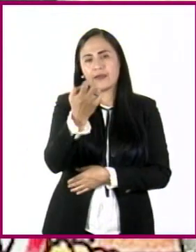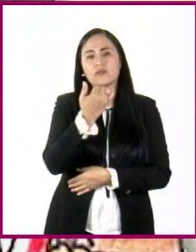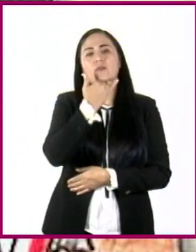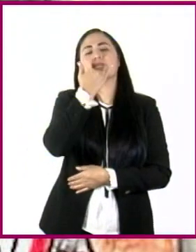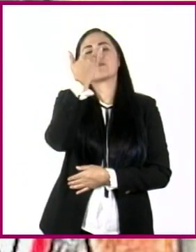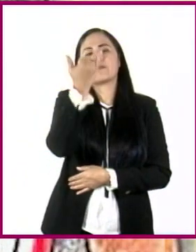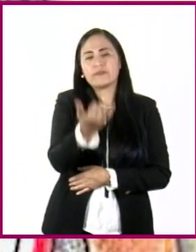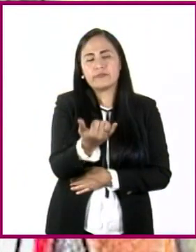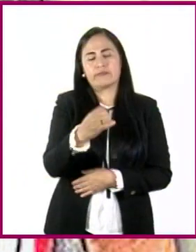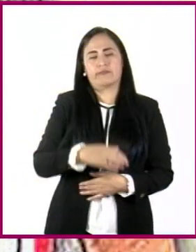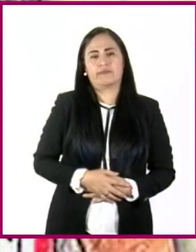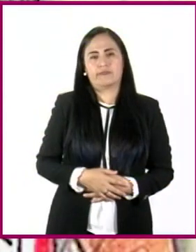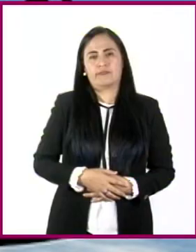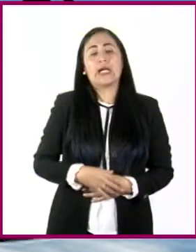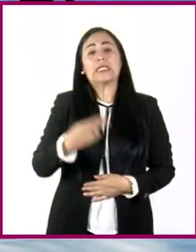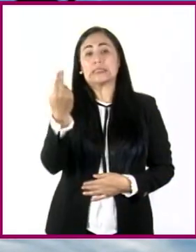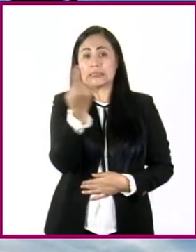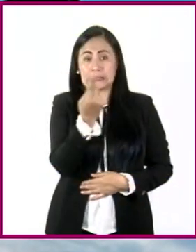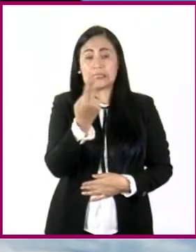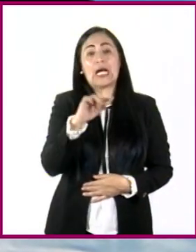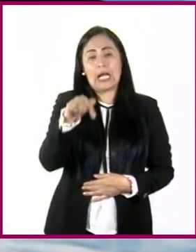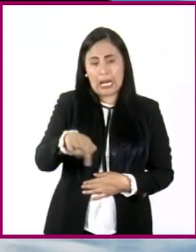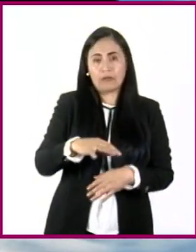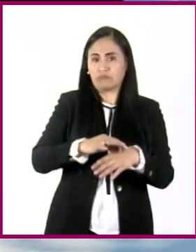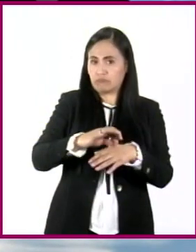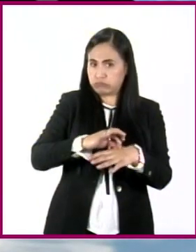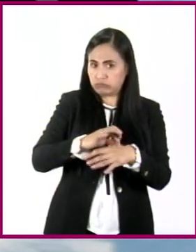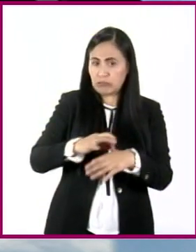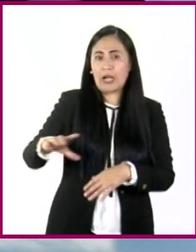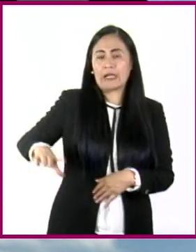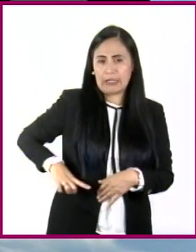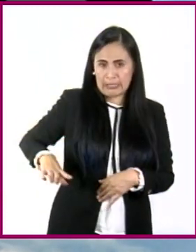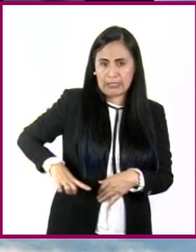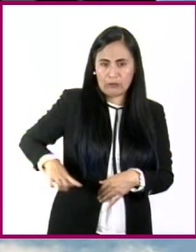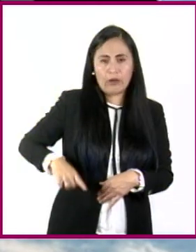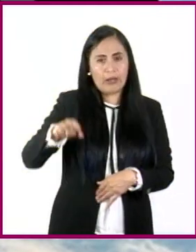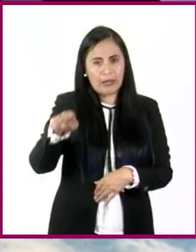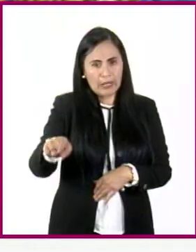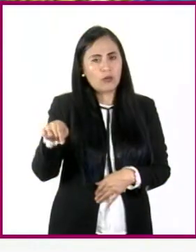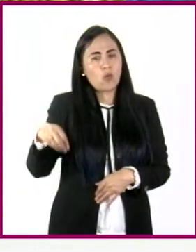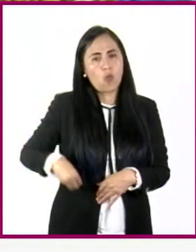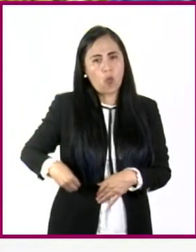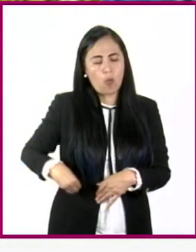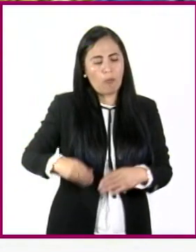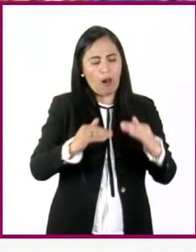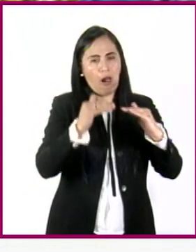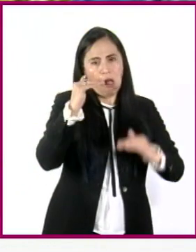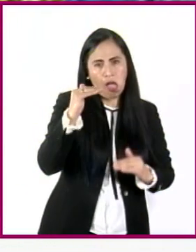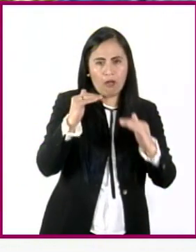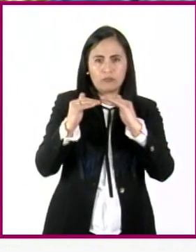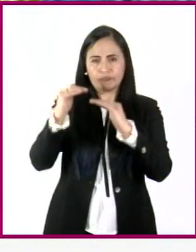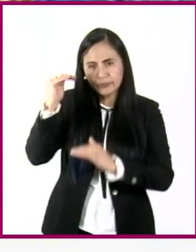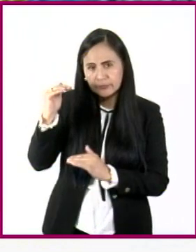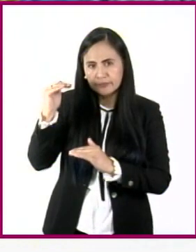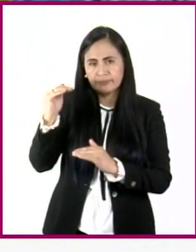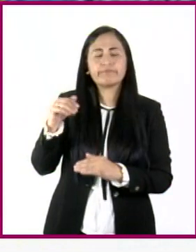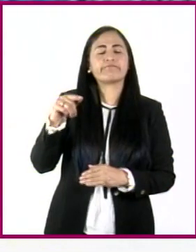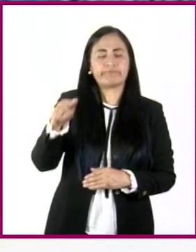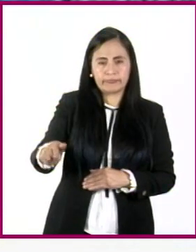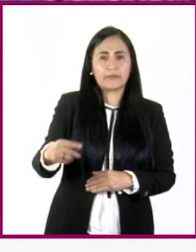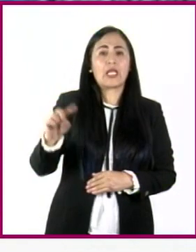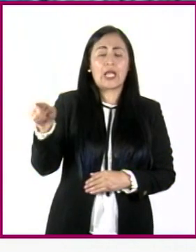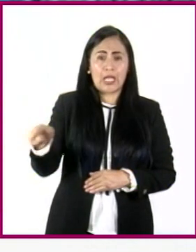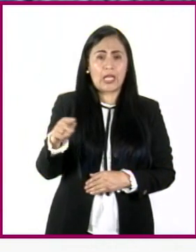el Estado se encuentra correlacionado con la construcción de las desigualdades y, por tanto, su carácter de